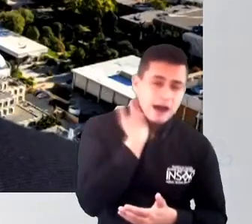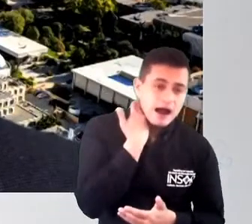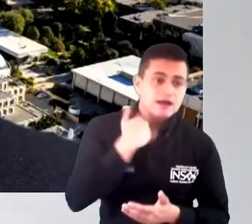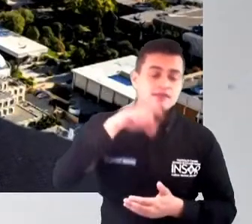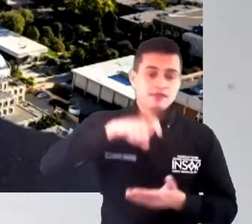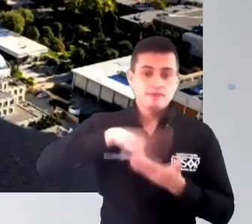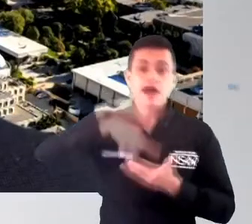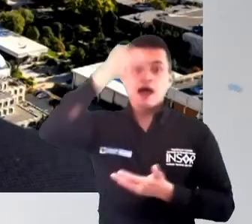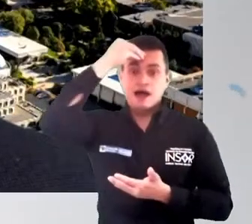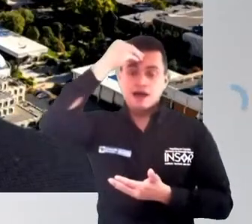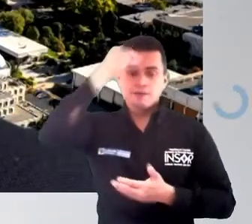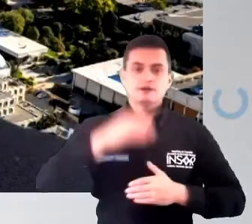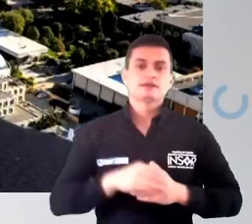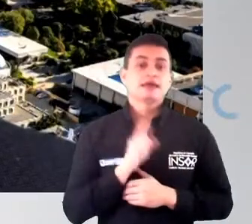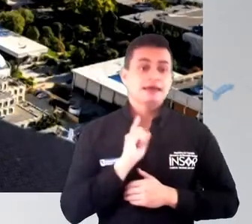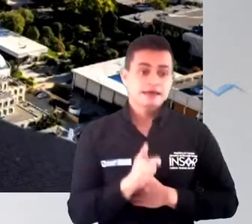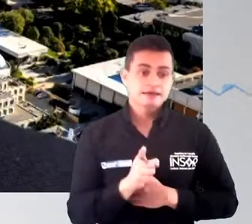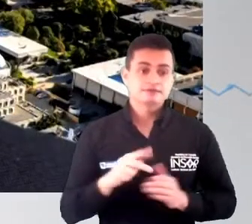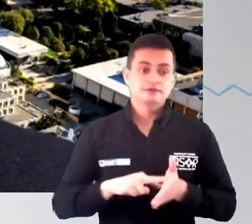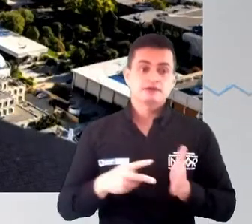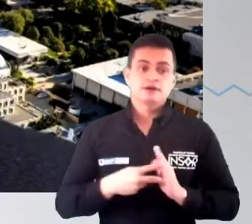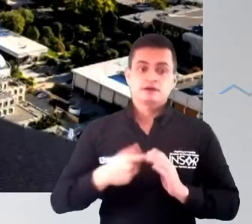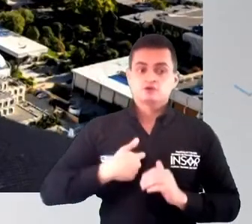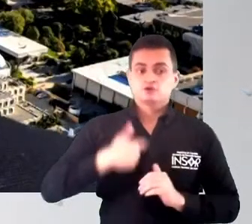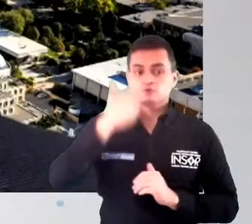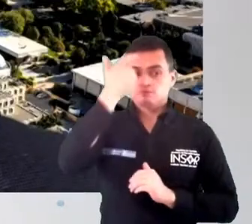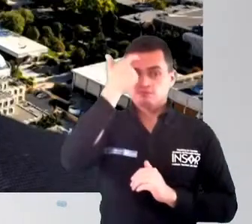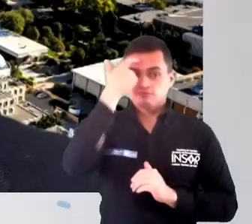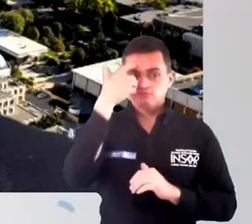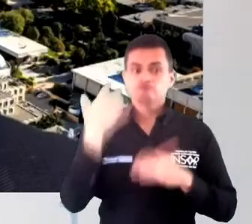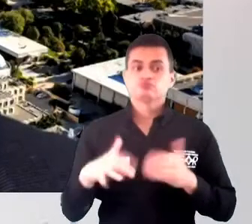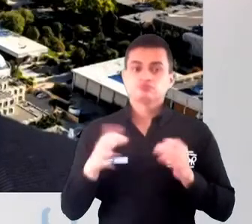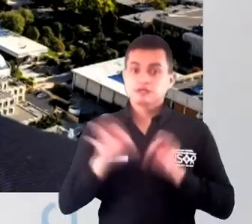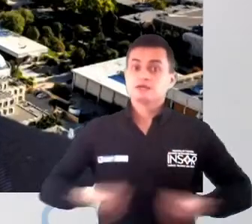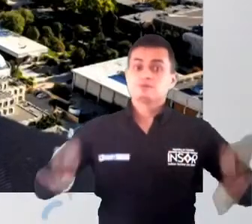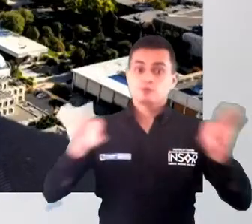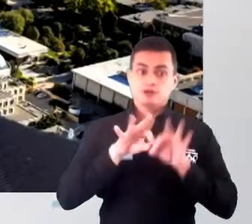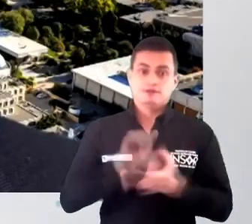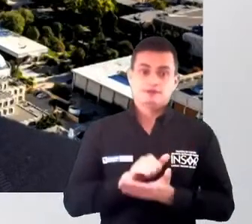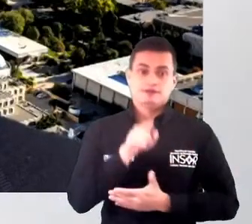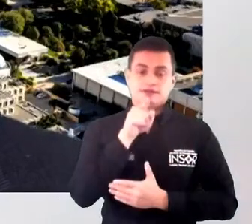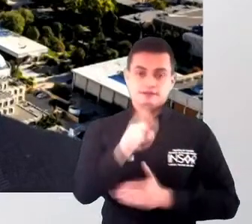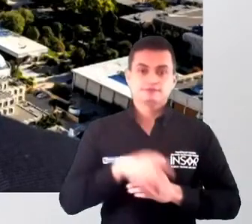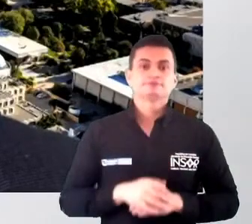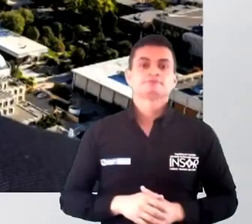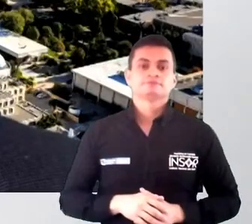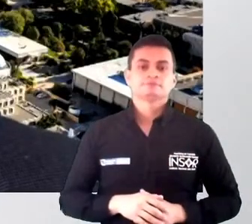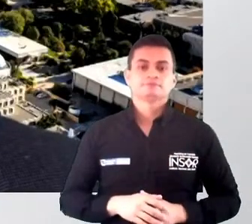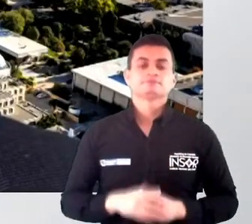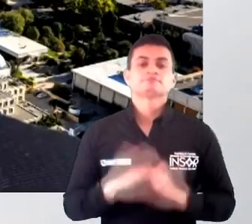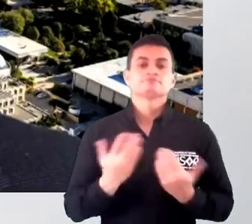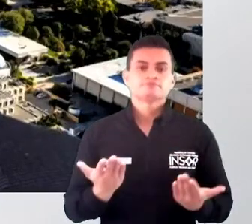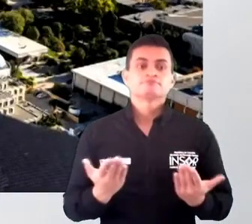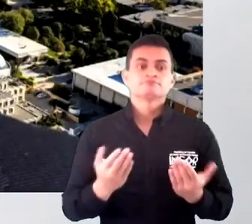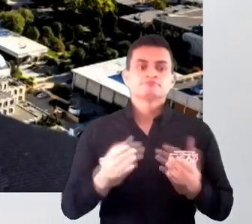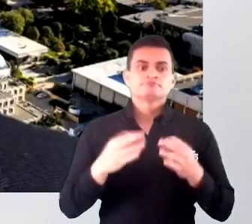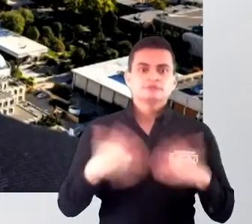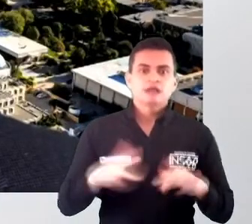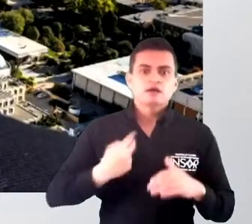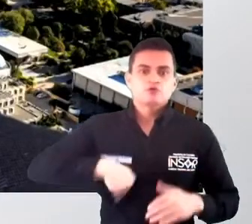tanto, creo que para mí esto es lo más importante. Tenemos unas altas